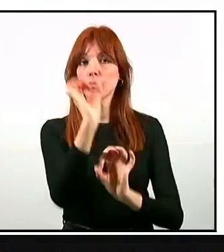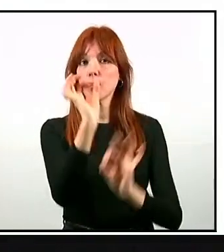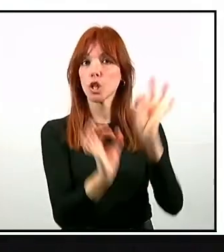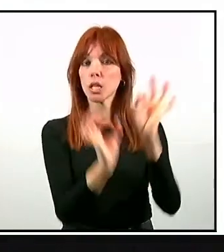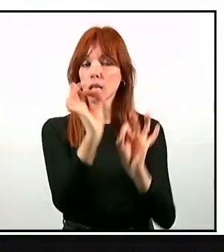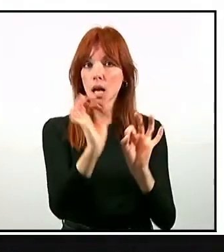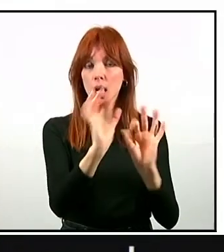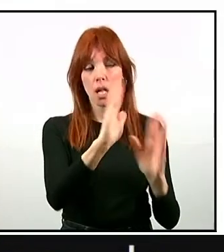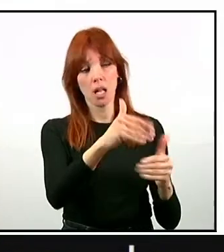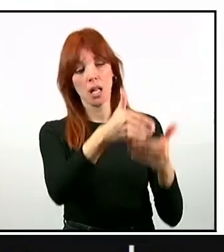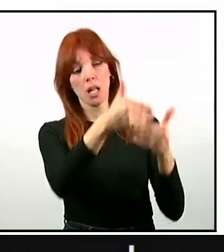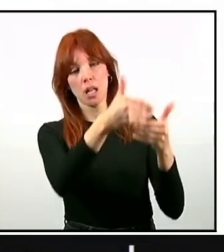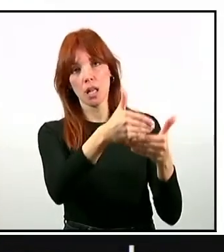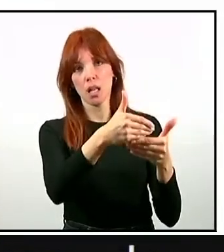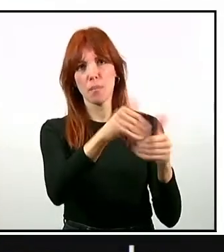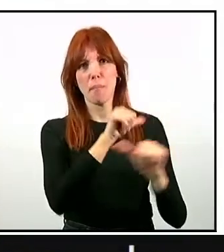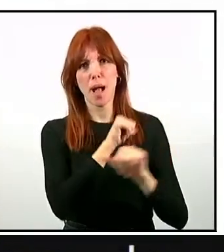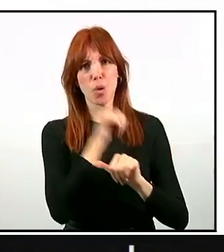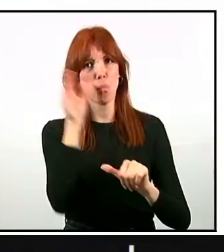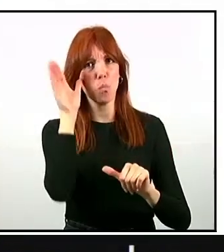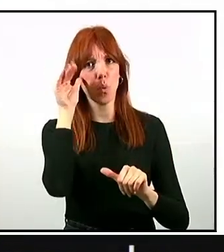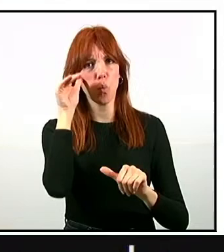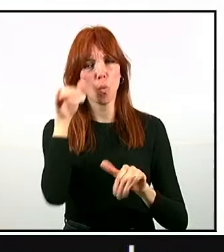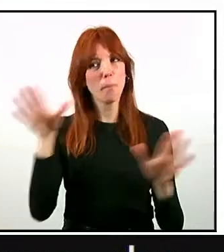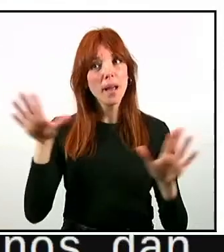nos dan una bofetada, pero sin embargo hay